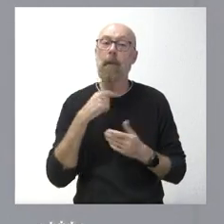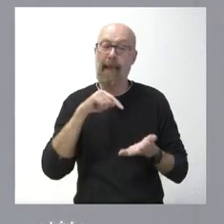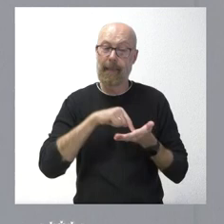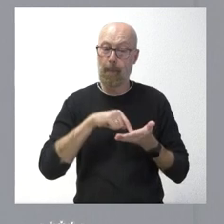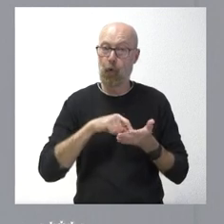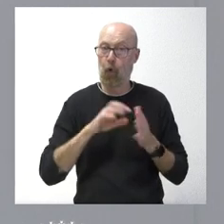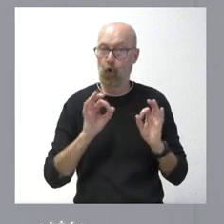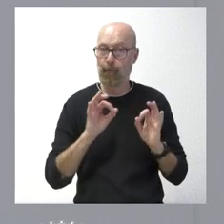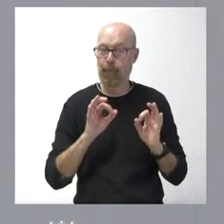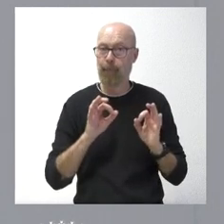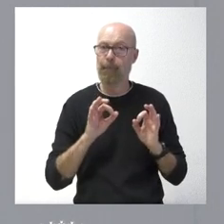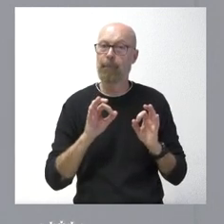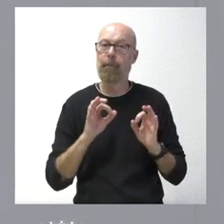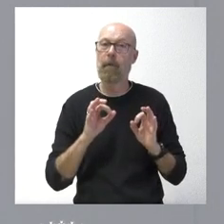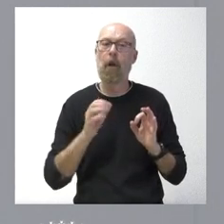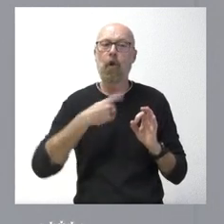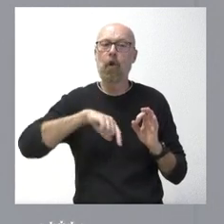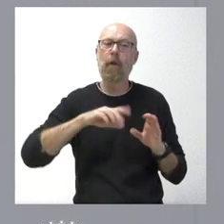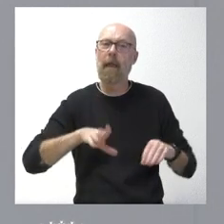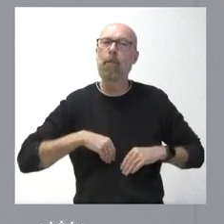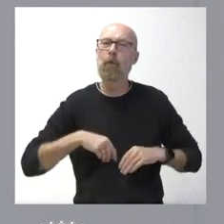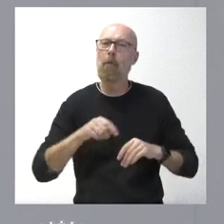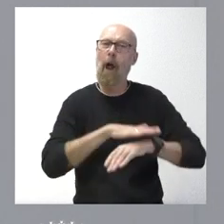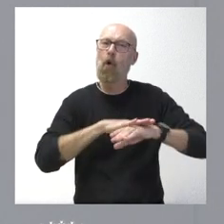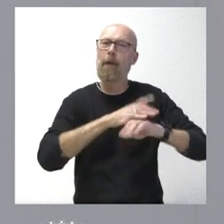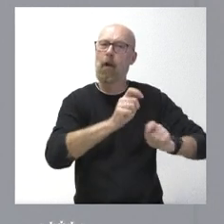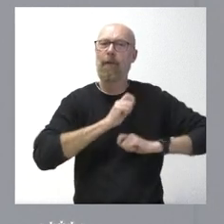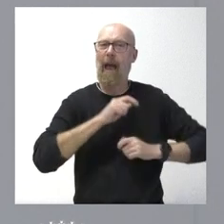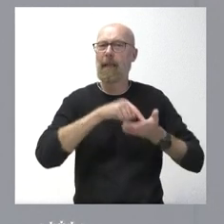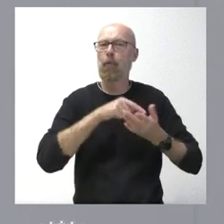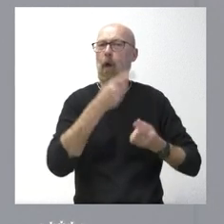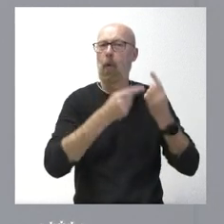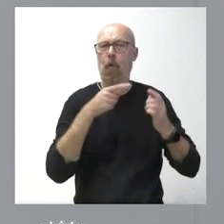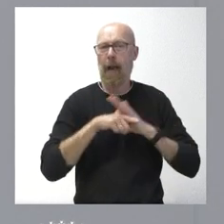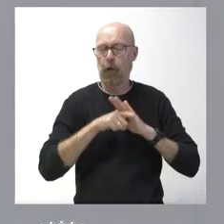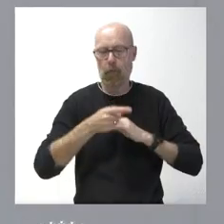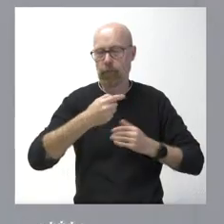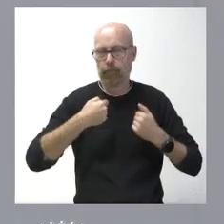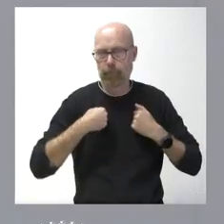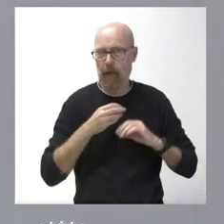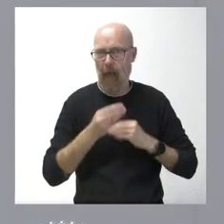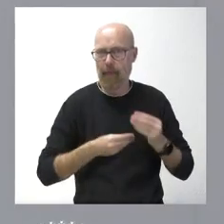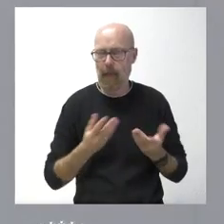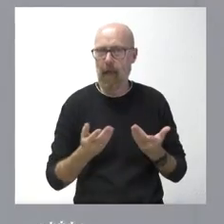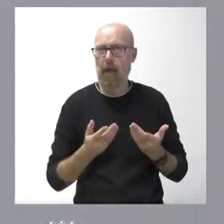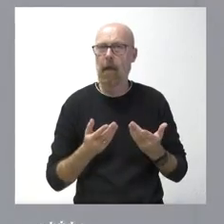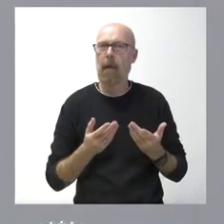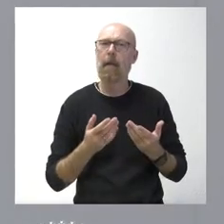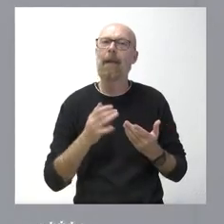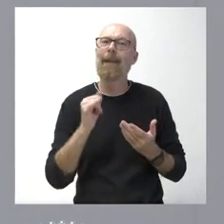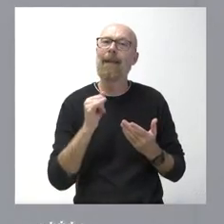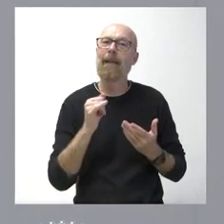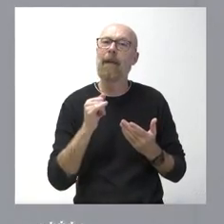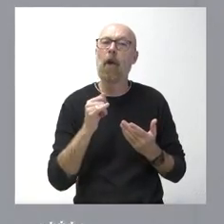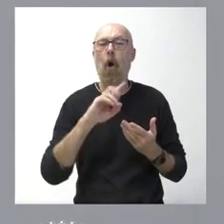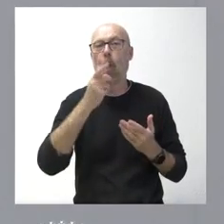nosotos tenemos asumidos los tributos cedidos y los tributos eh eh que tenemos participación